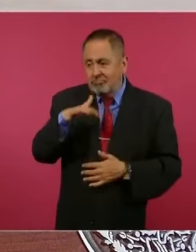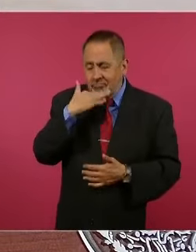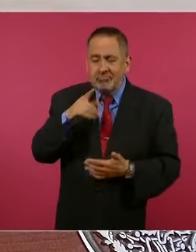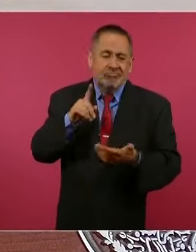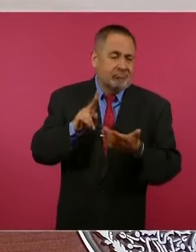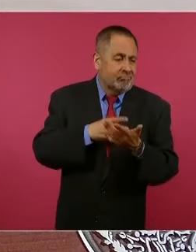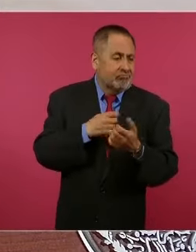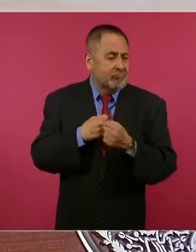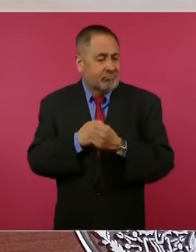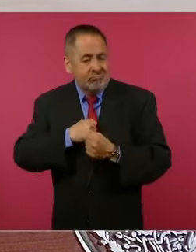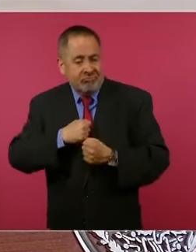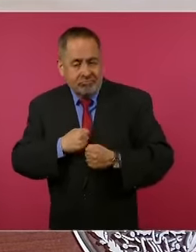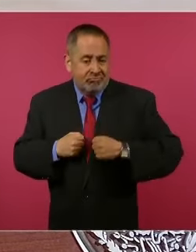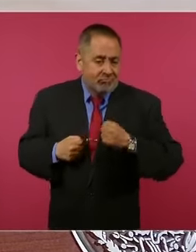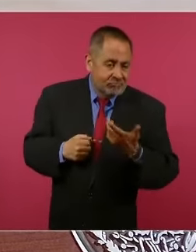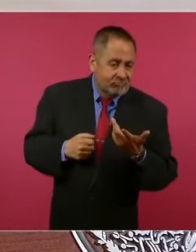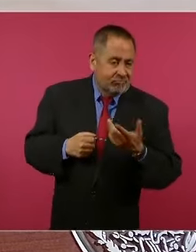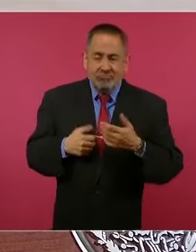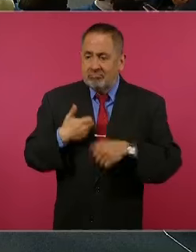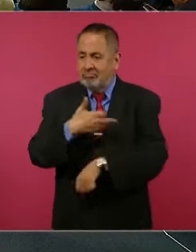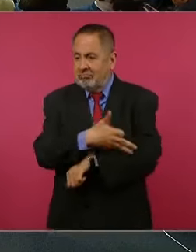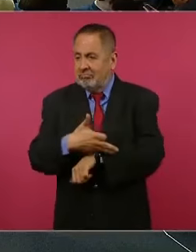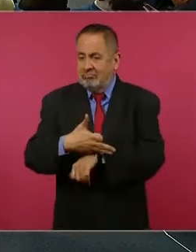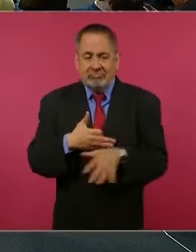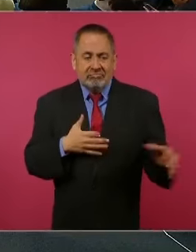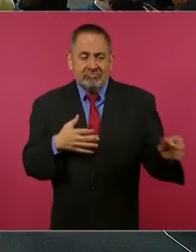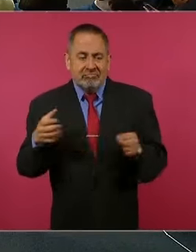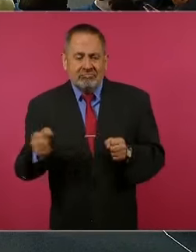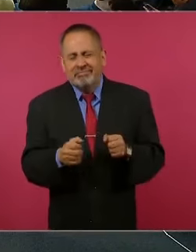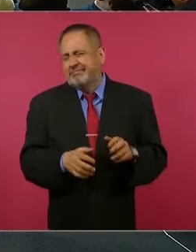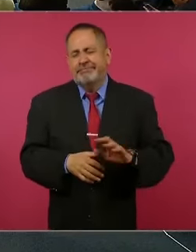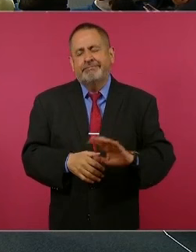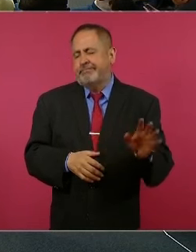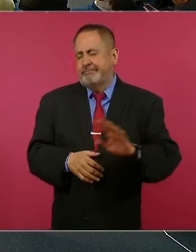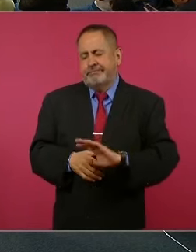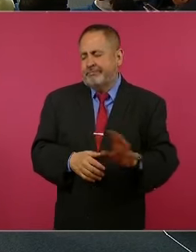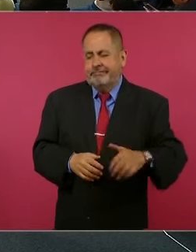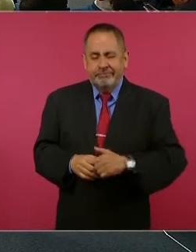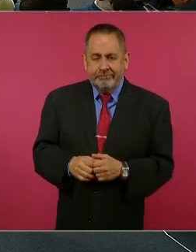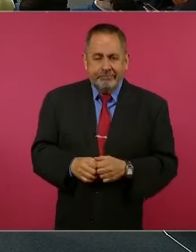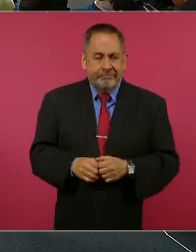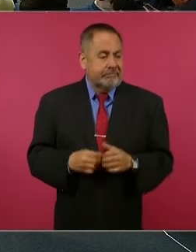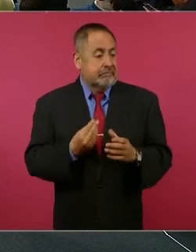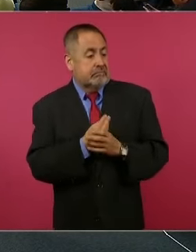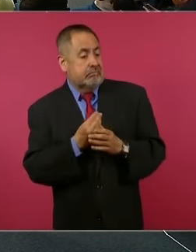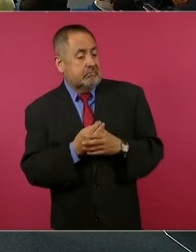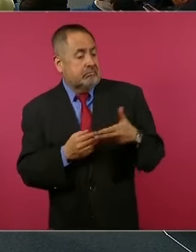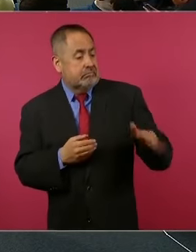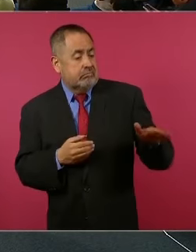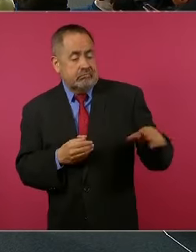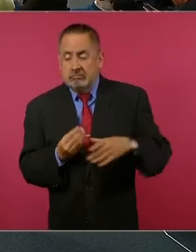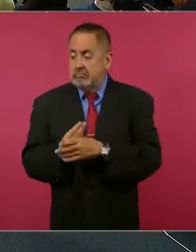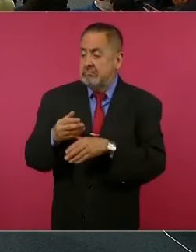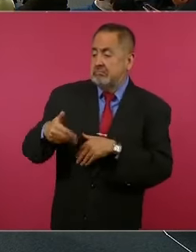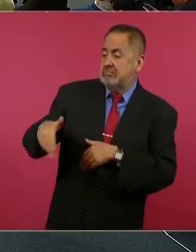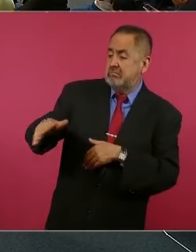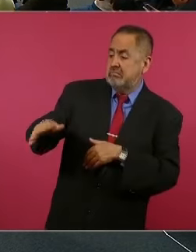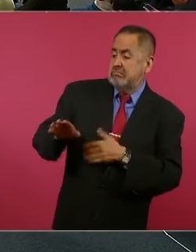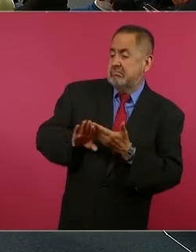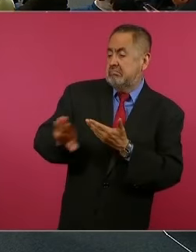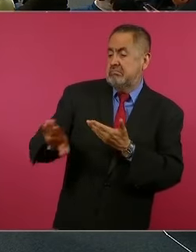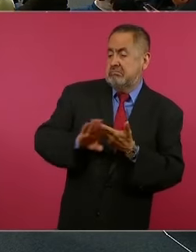y y el nepotismo y el clasismo y